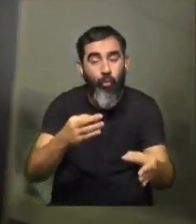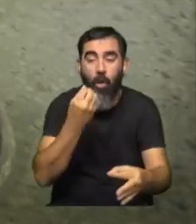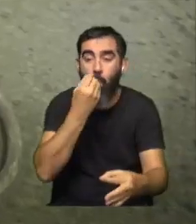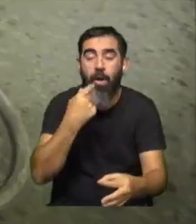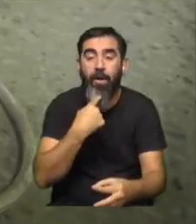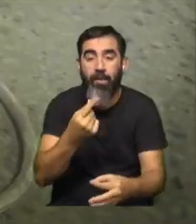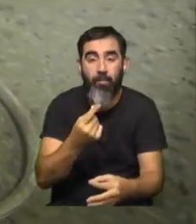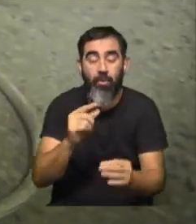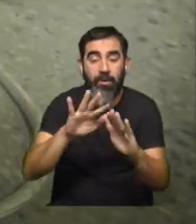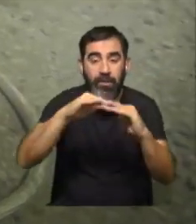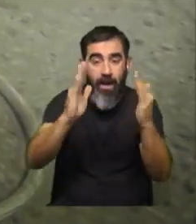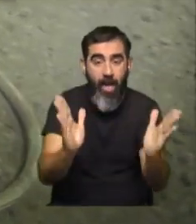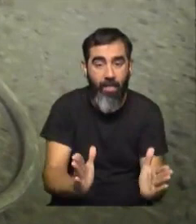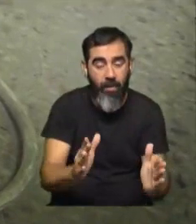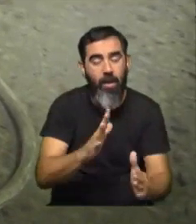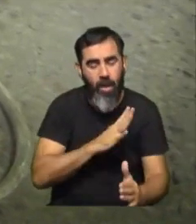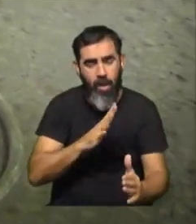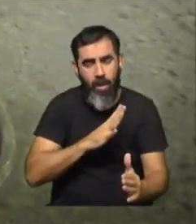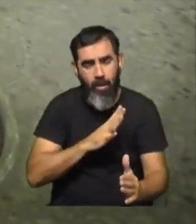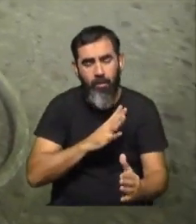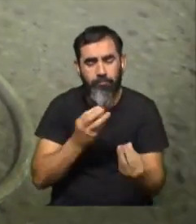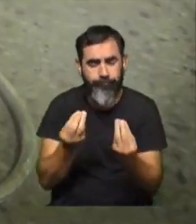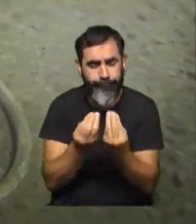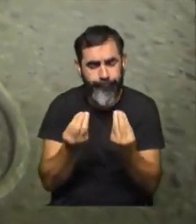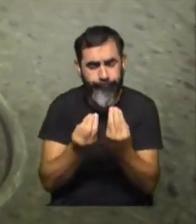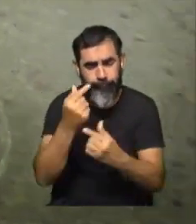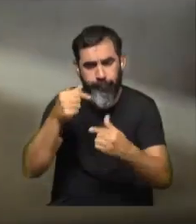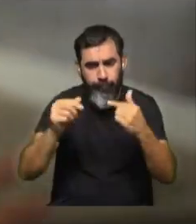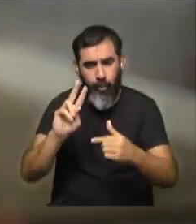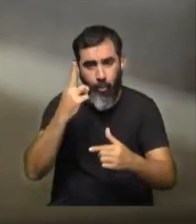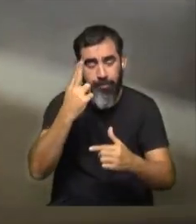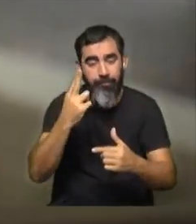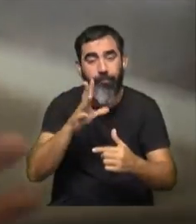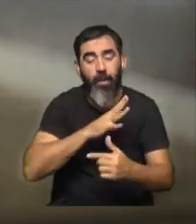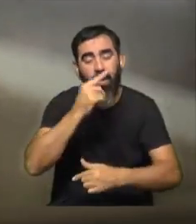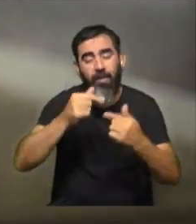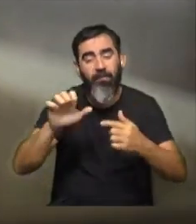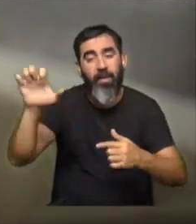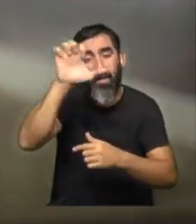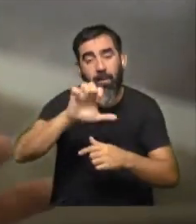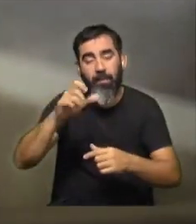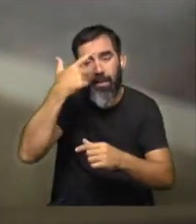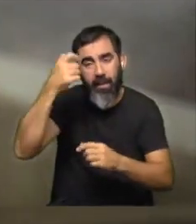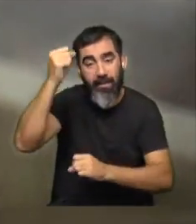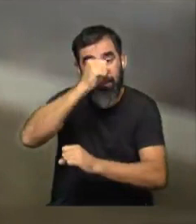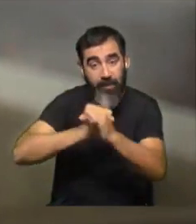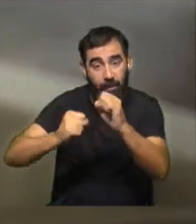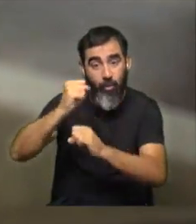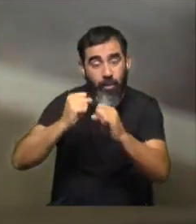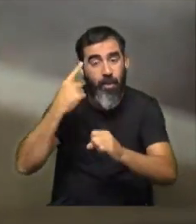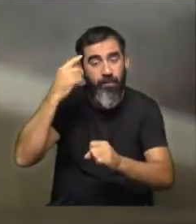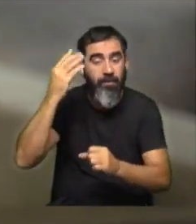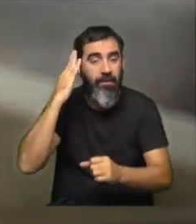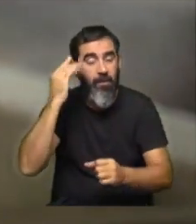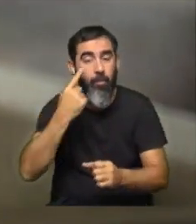estufas cerradas, que ahora ya hay bastante disponibilidad en el mercado. Bueno, hay distintas empresas, distintas tecnologías. La idea es tener un abanico de ensayo